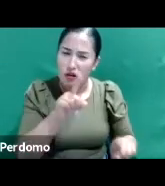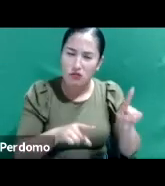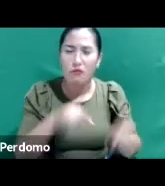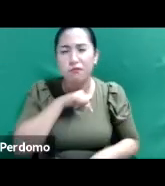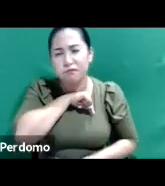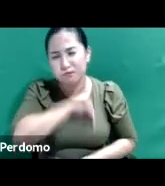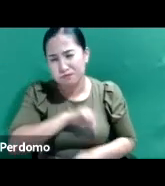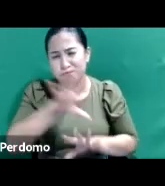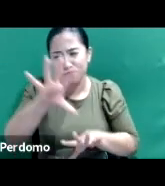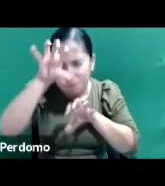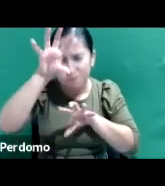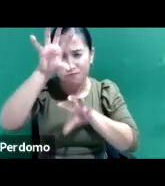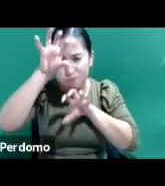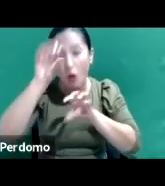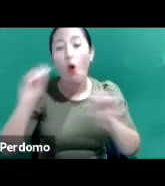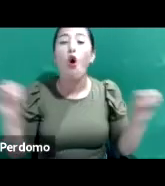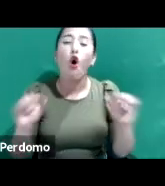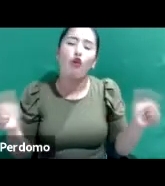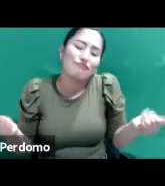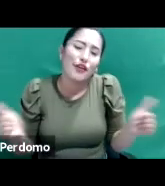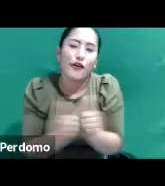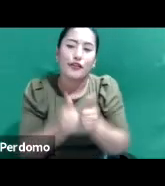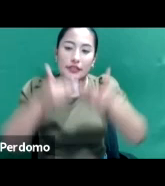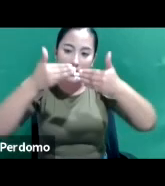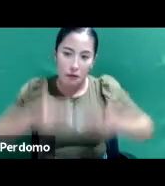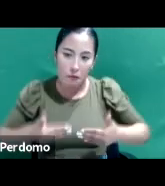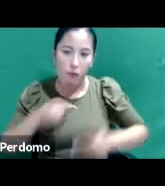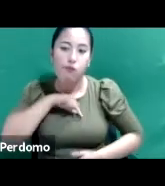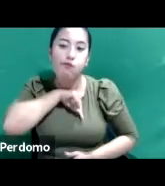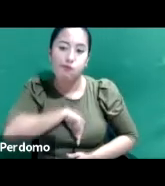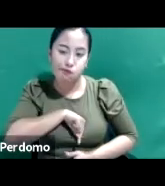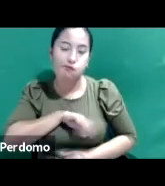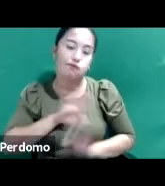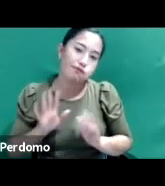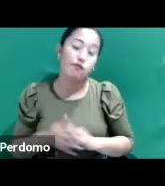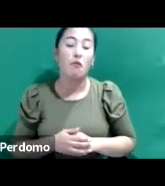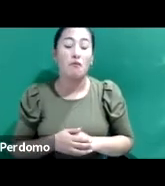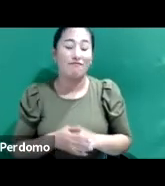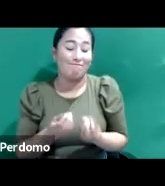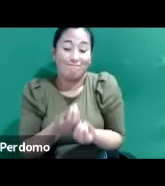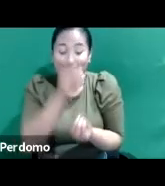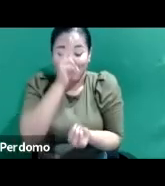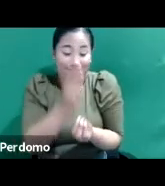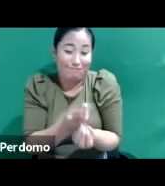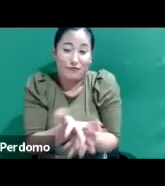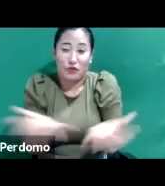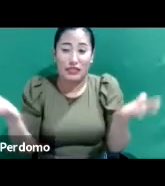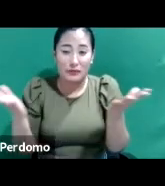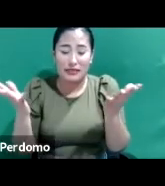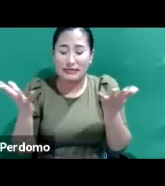de aprendizaje o discapacidad, es importante que si vienen de múltiples, fíjense que este niño ya venía de múltiples